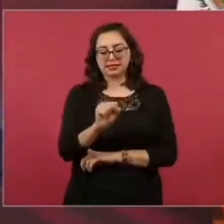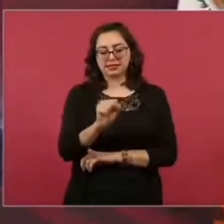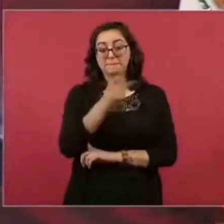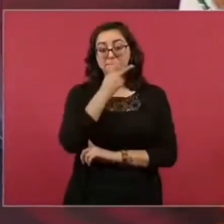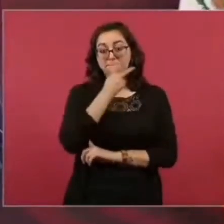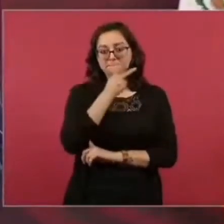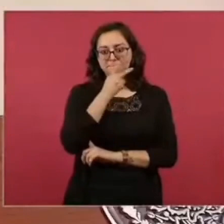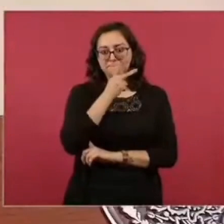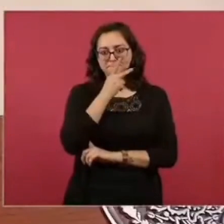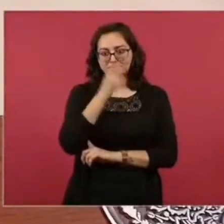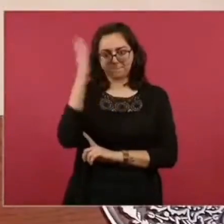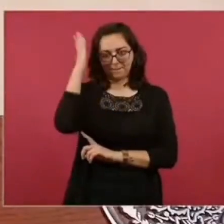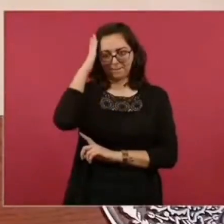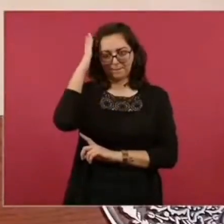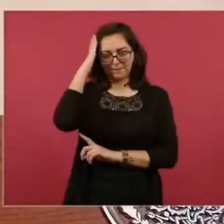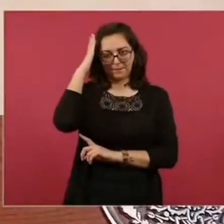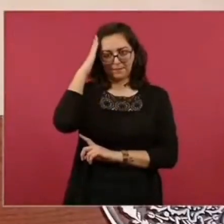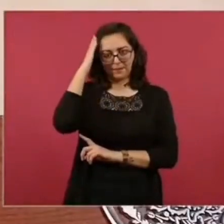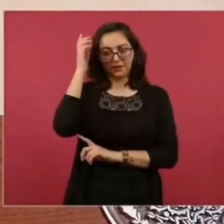una